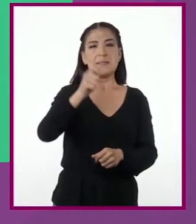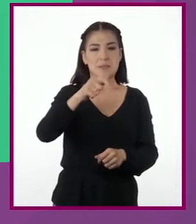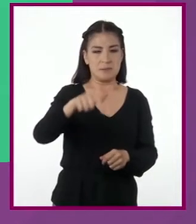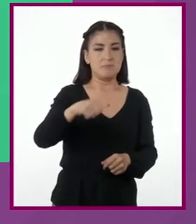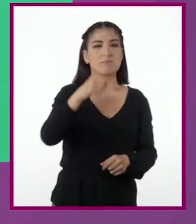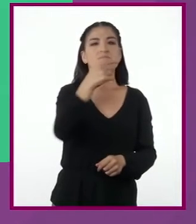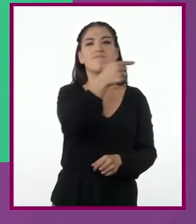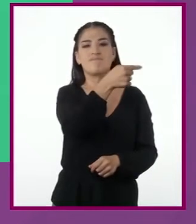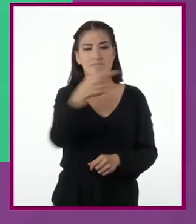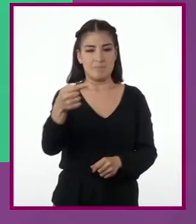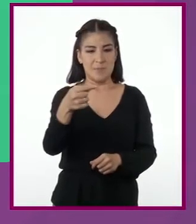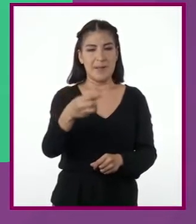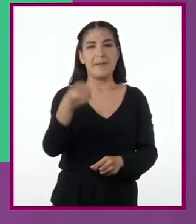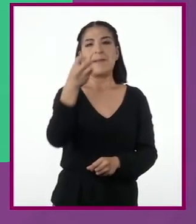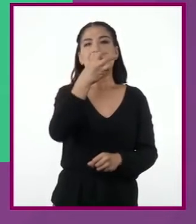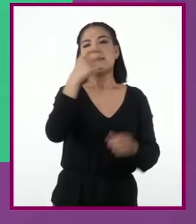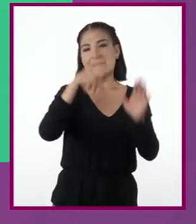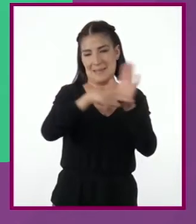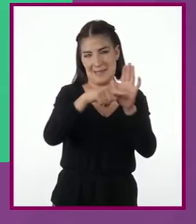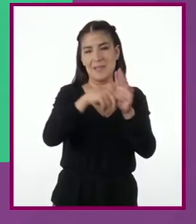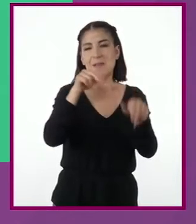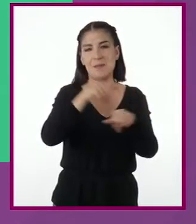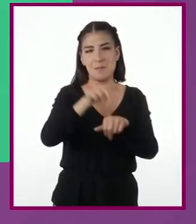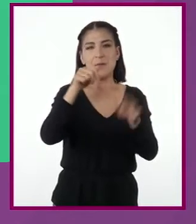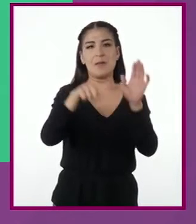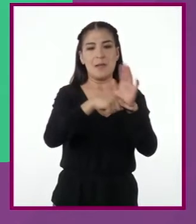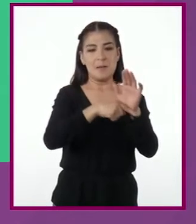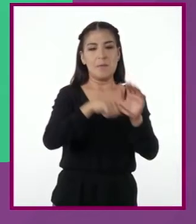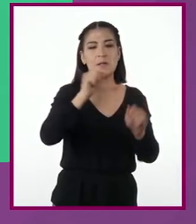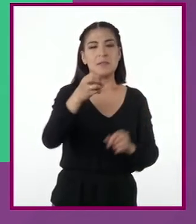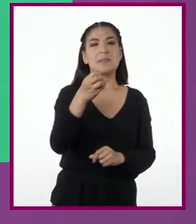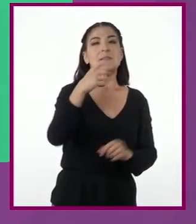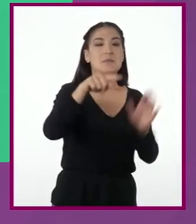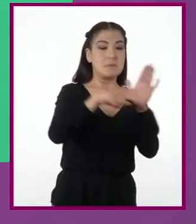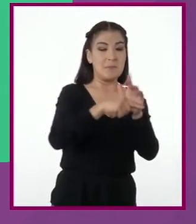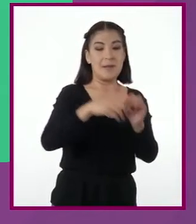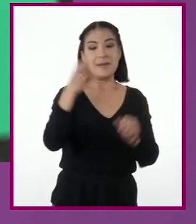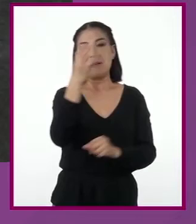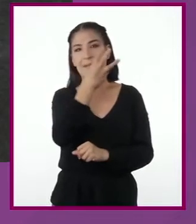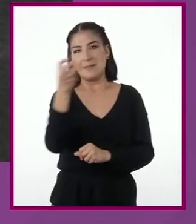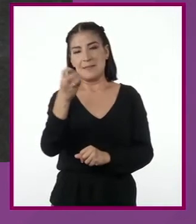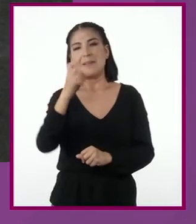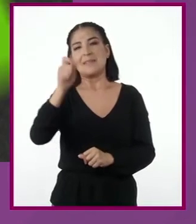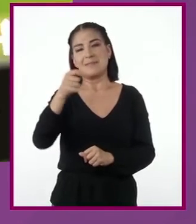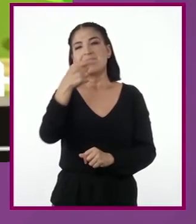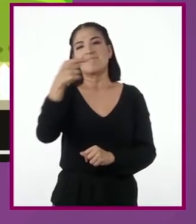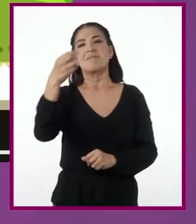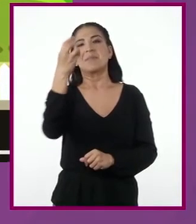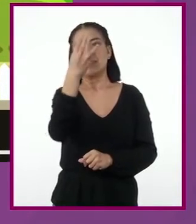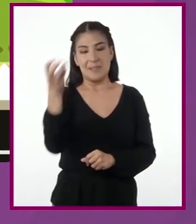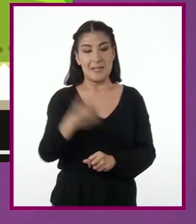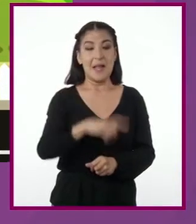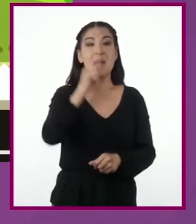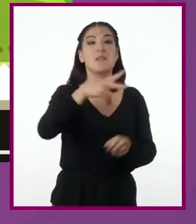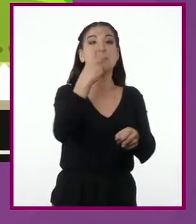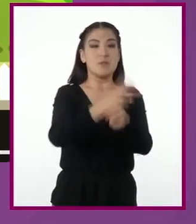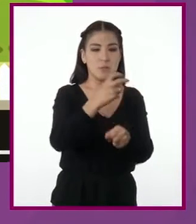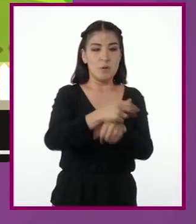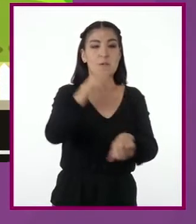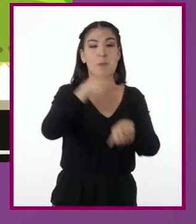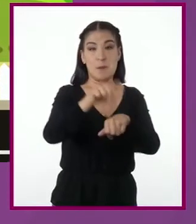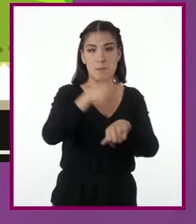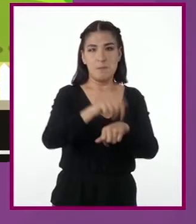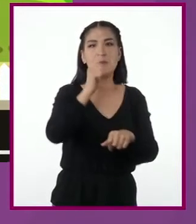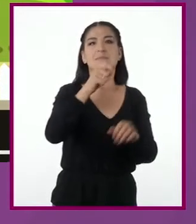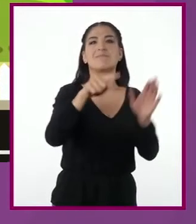de la multiplicación es un número negativo, y el producto resulta ser negativo. En la segunda, el número